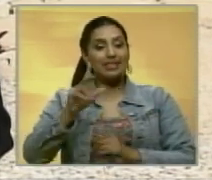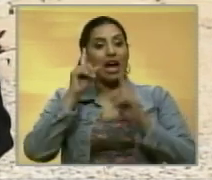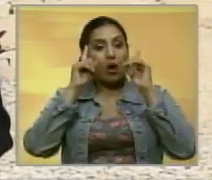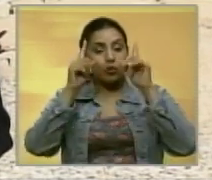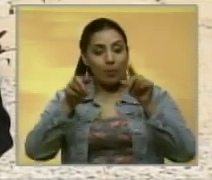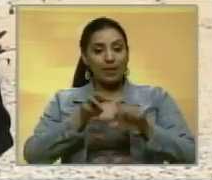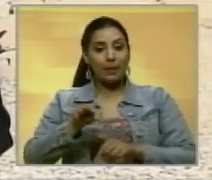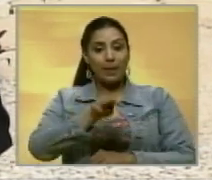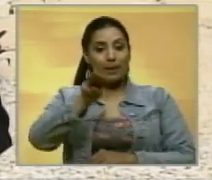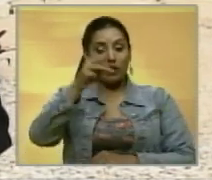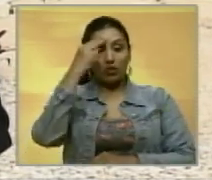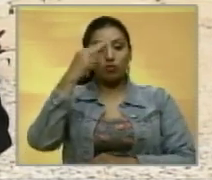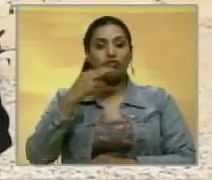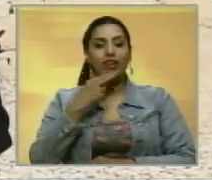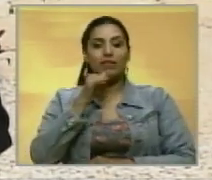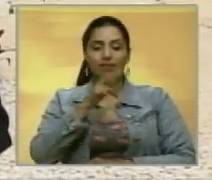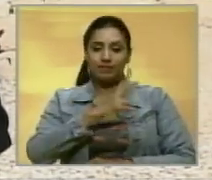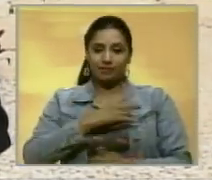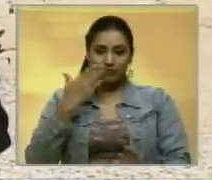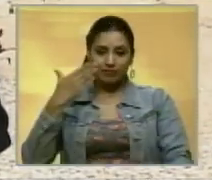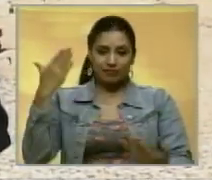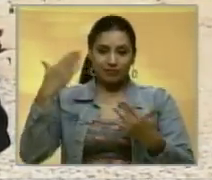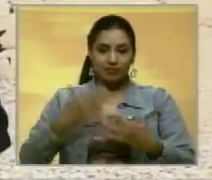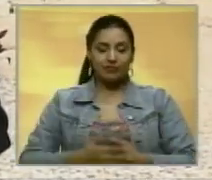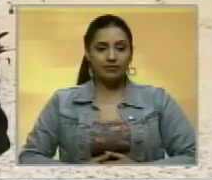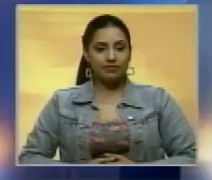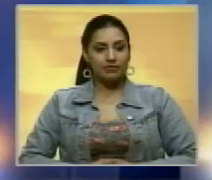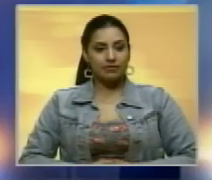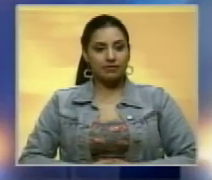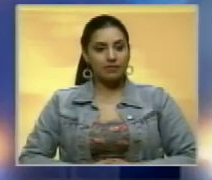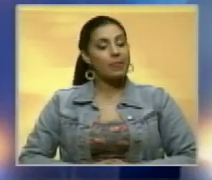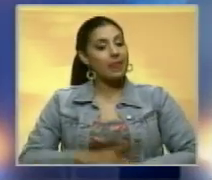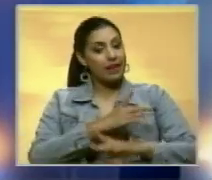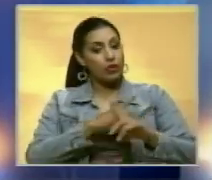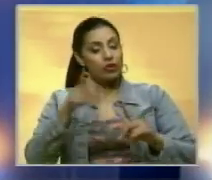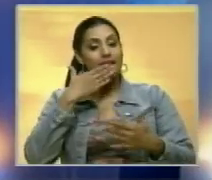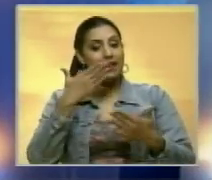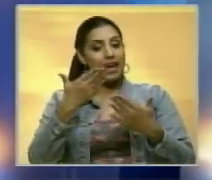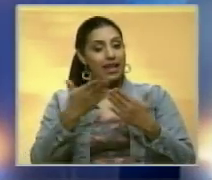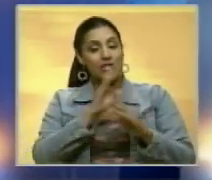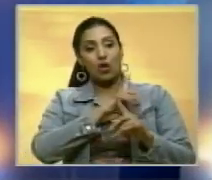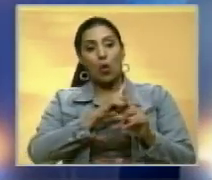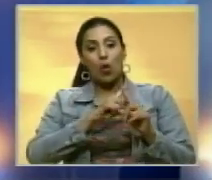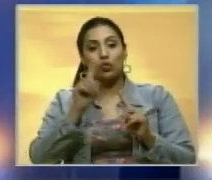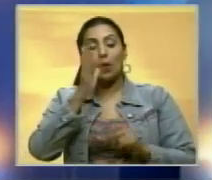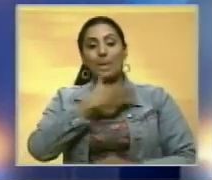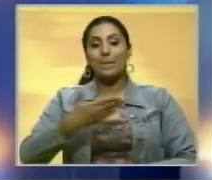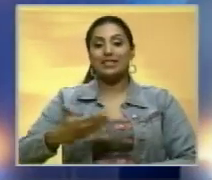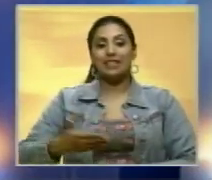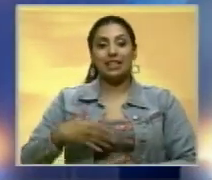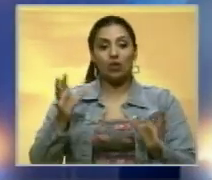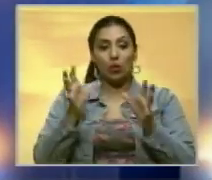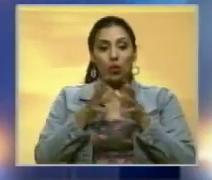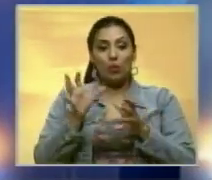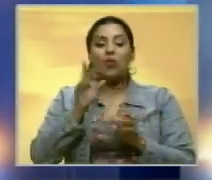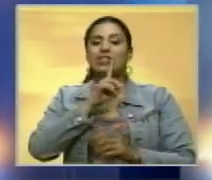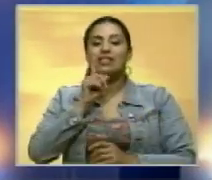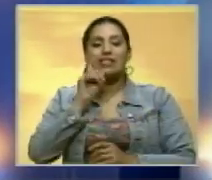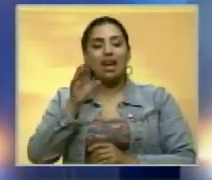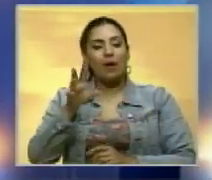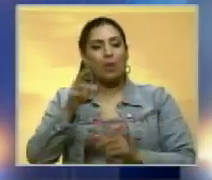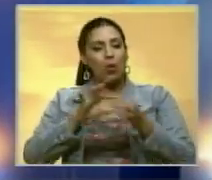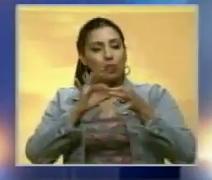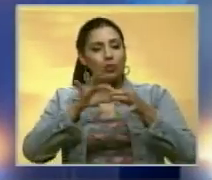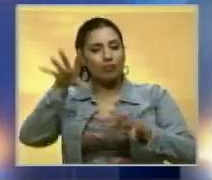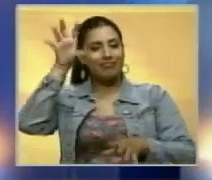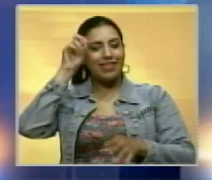carretera panamericana, Rafael Aníbal Camacho, Noticiero Venevisión. Gracias, Rafael. Irán Gaviria, presidente del Partido Unión y Entendimiento Puente,